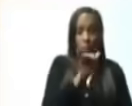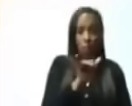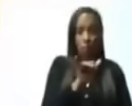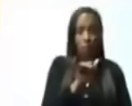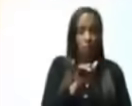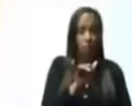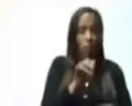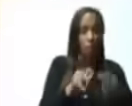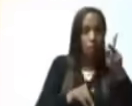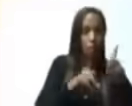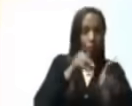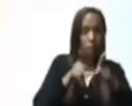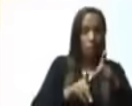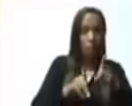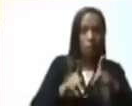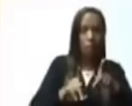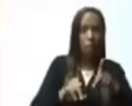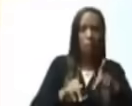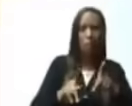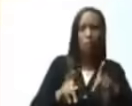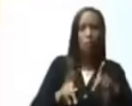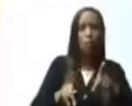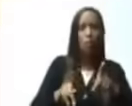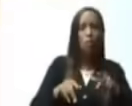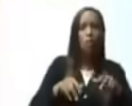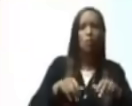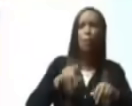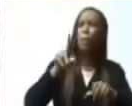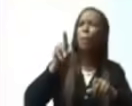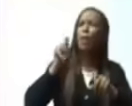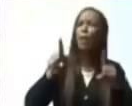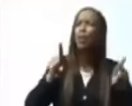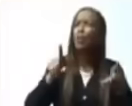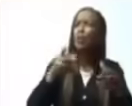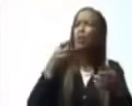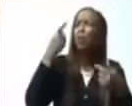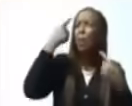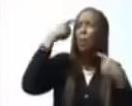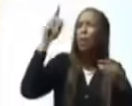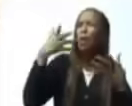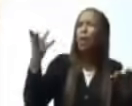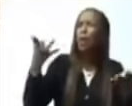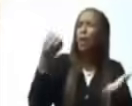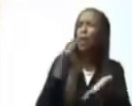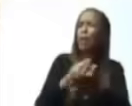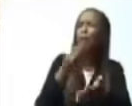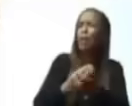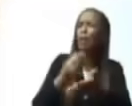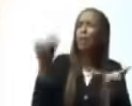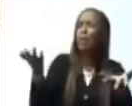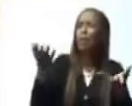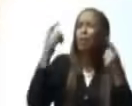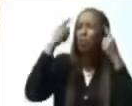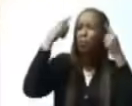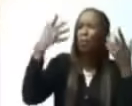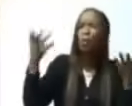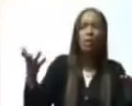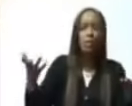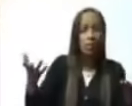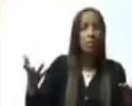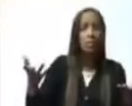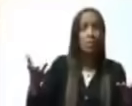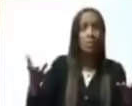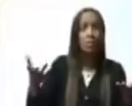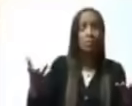en la República Dominicana estamos ya en la postrimería de las navidades del